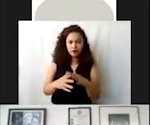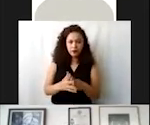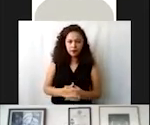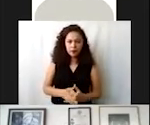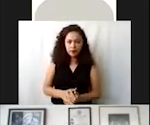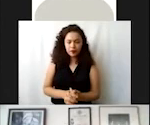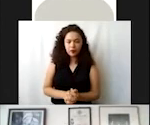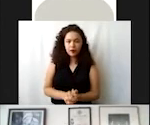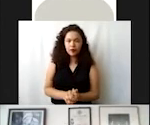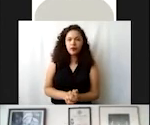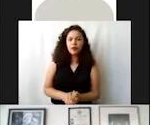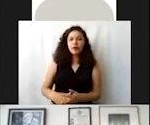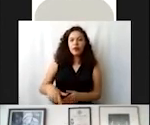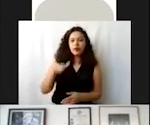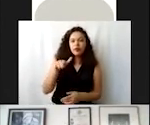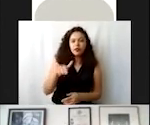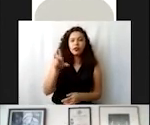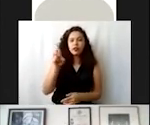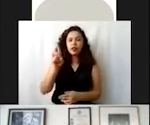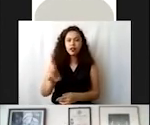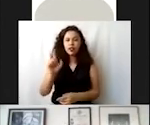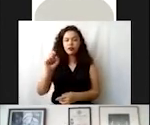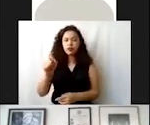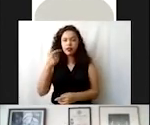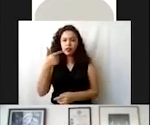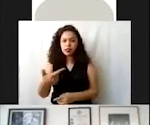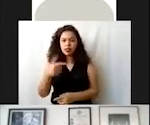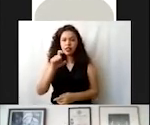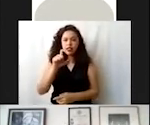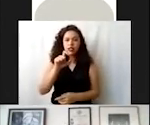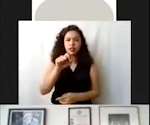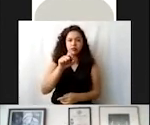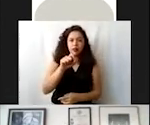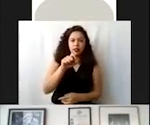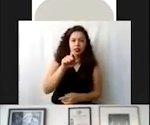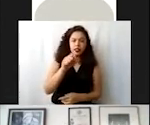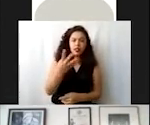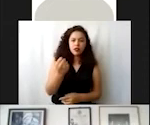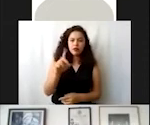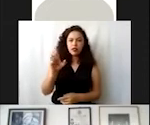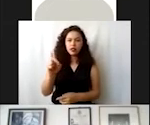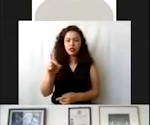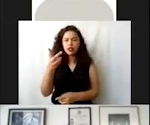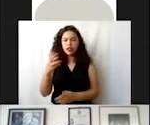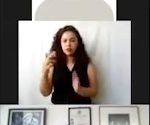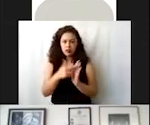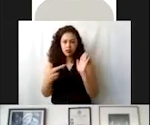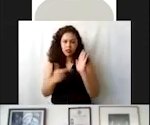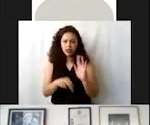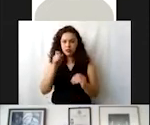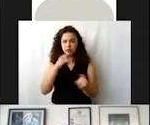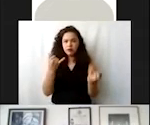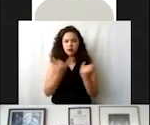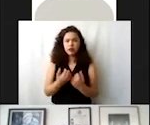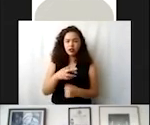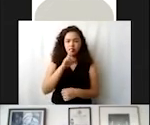el 17D y el 27, el 29 y 32 del reglamento y nuestra resolución miscelánea.